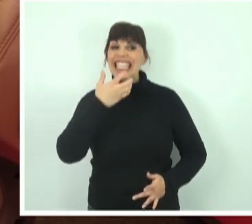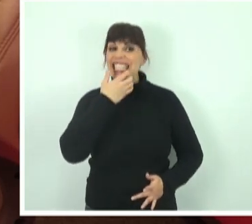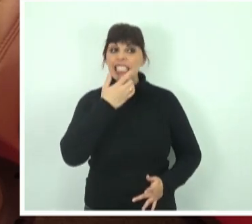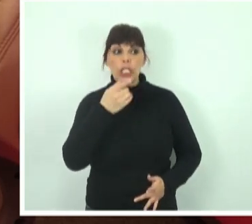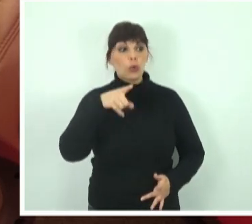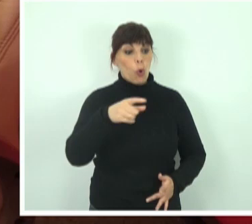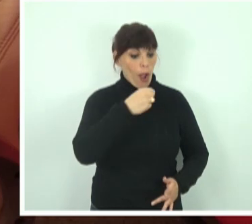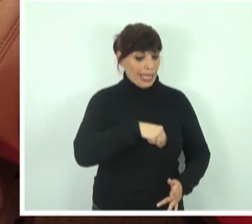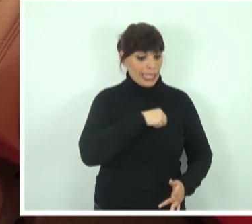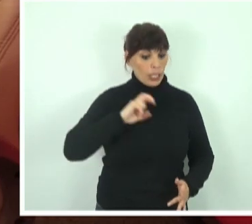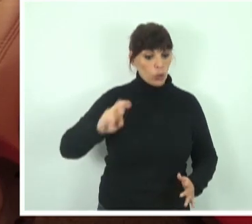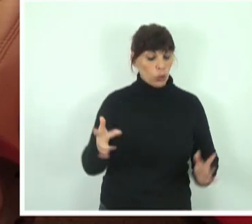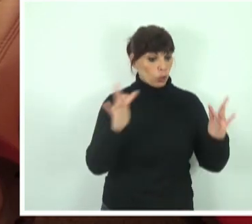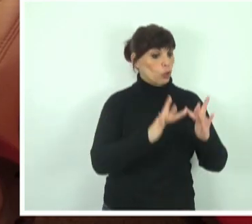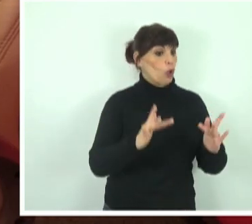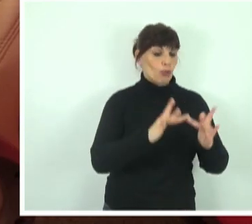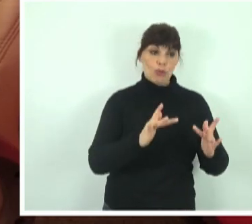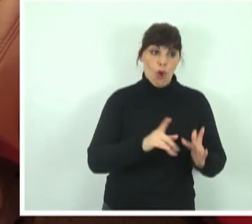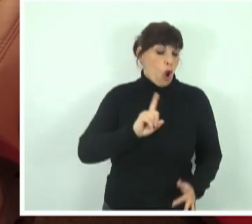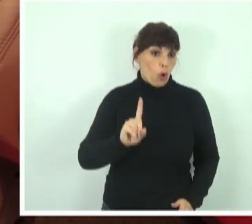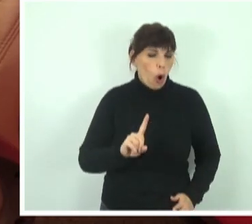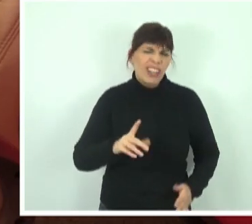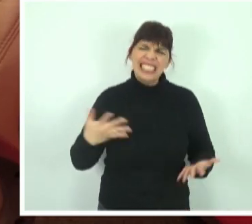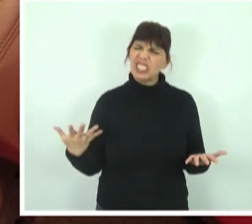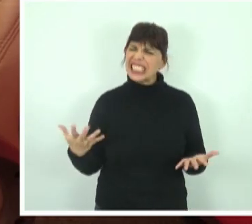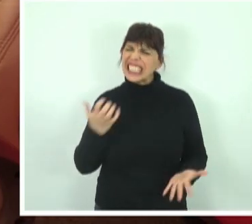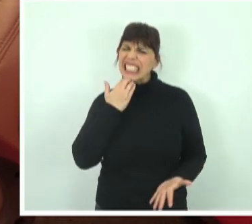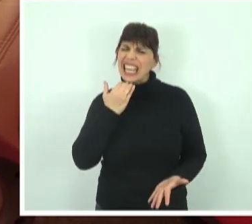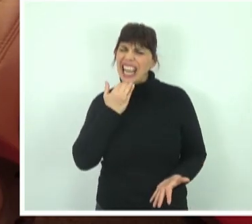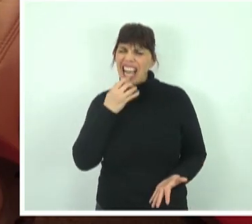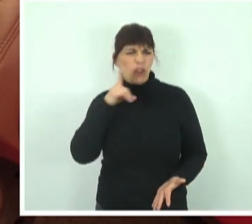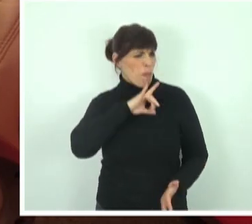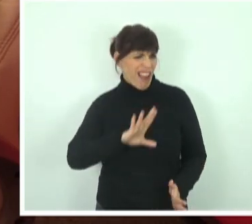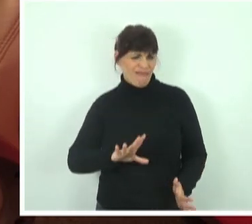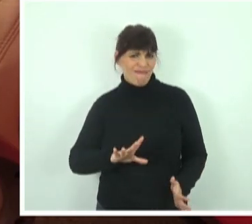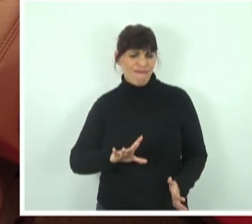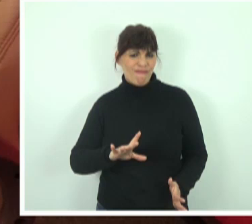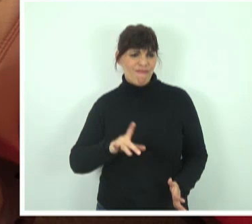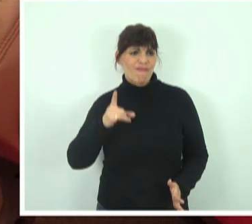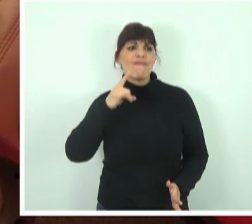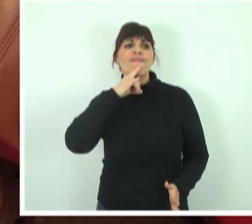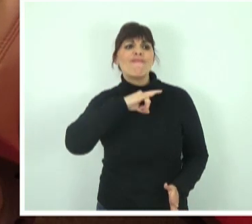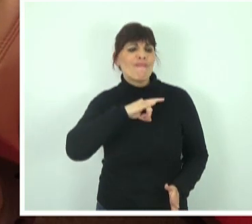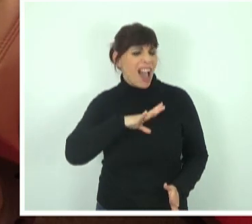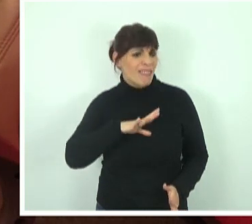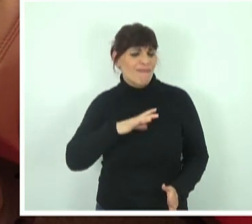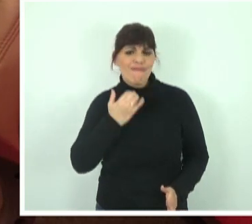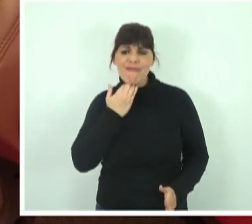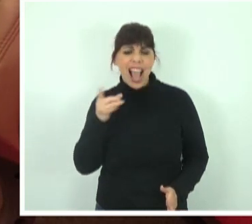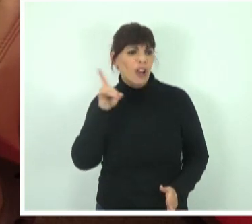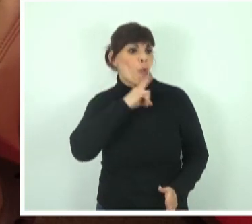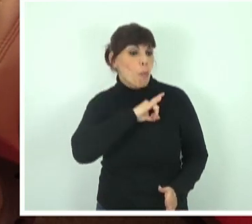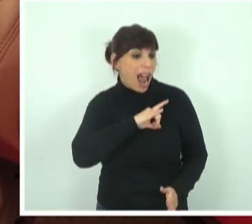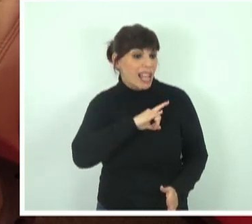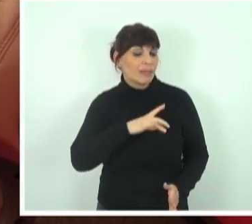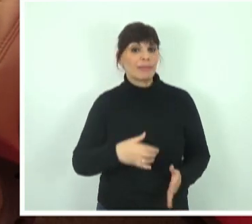bien. Otra vez, si andamos en la luz como Él está en la luz, entonces tendremos comunión lo uno con